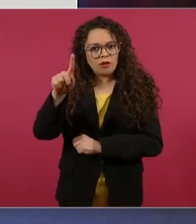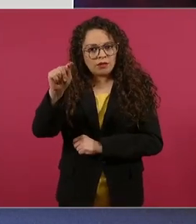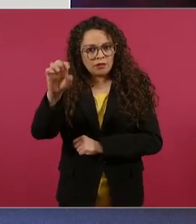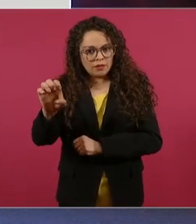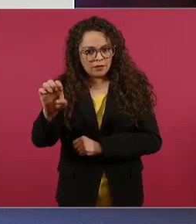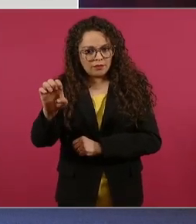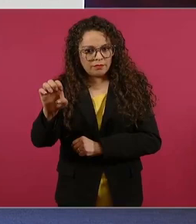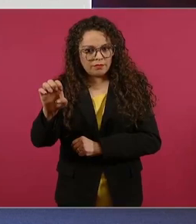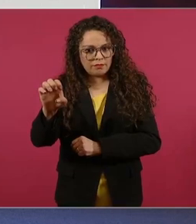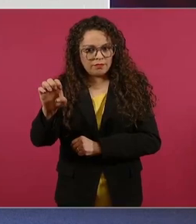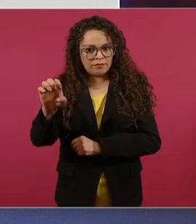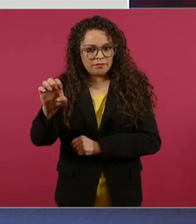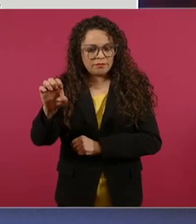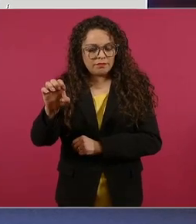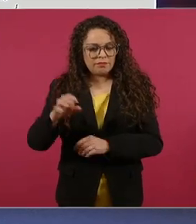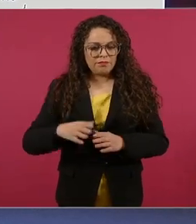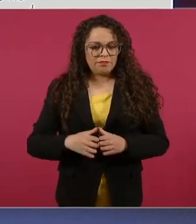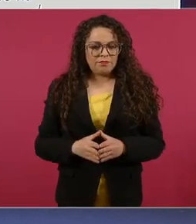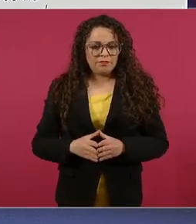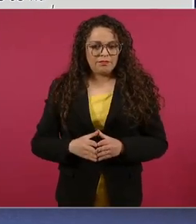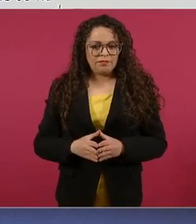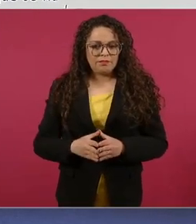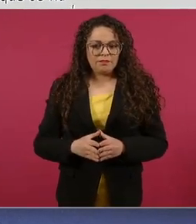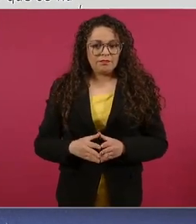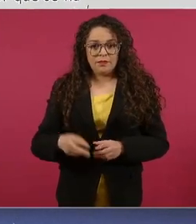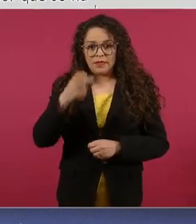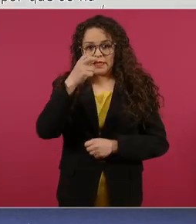En los últimos años, hasta ahí la cita.